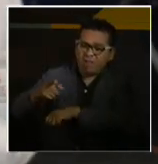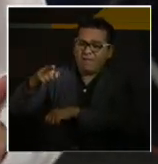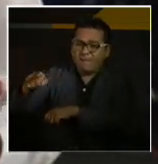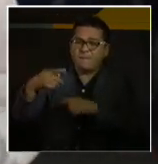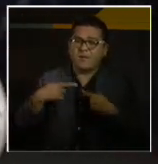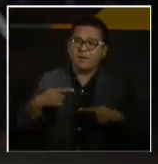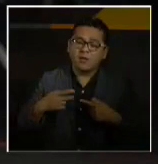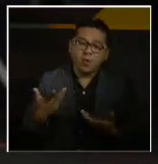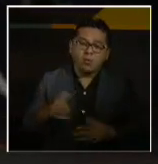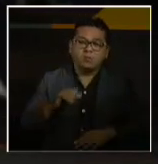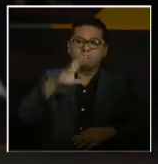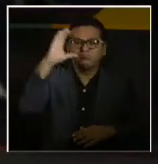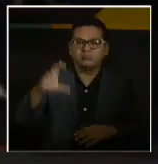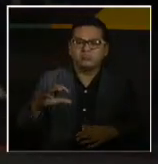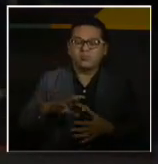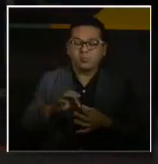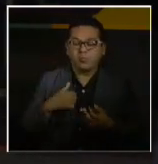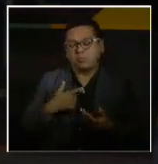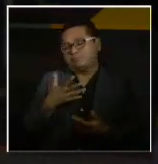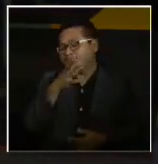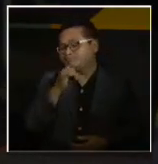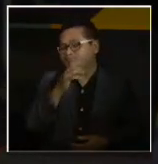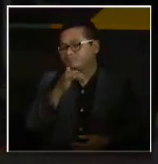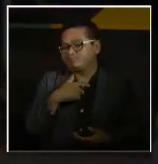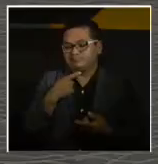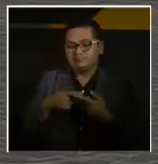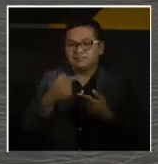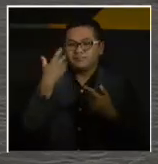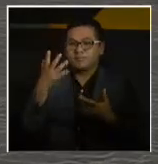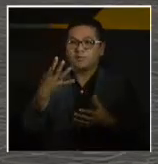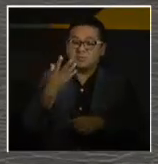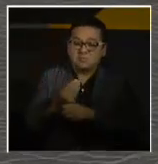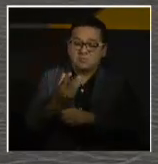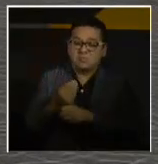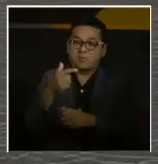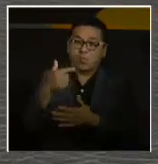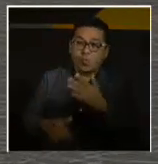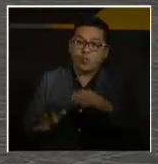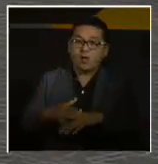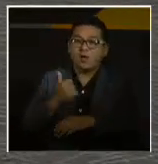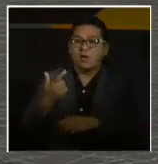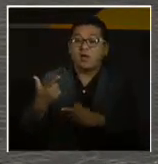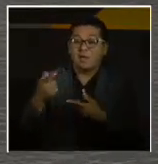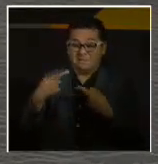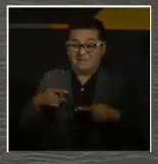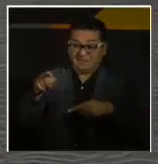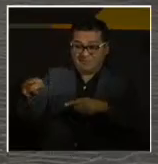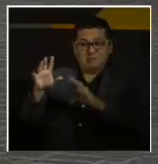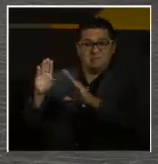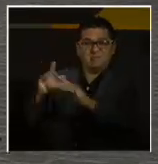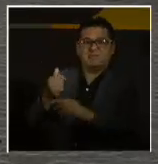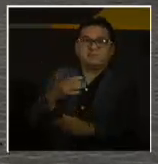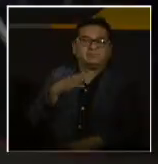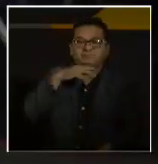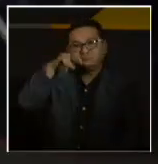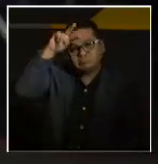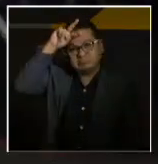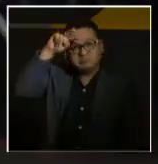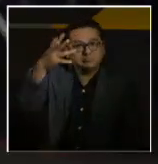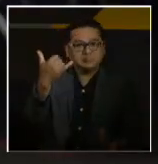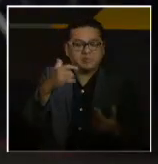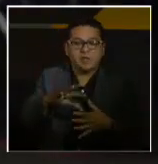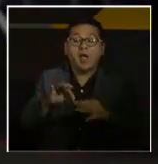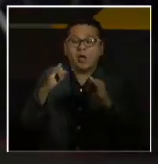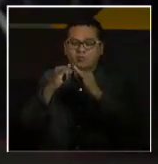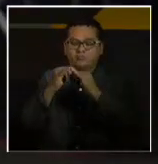quien pudo haber cometido ese crimen o que no se pueda ni siquiera reparar el daño porque la capacitación adecuada no se ha recibido. Mediante